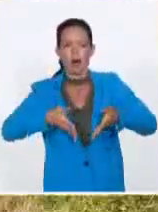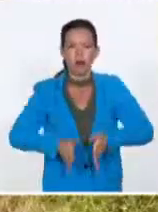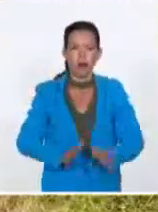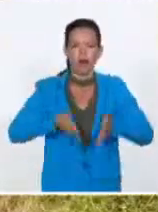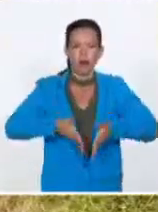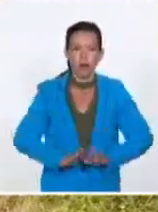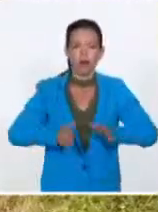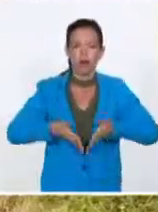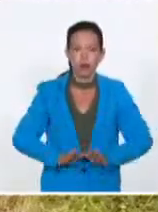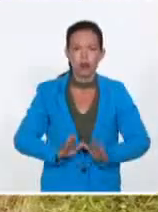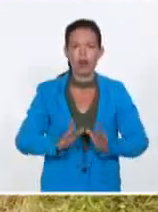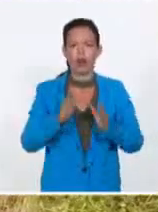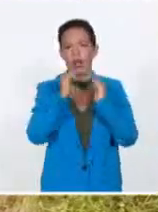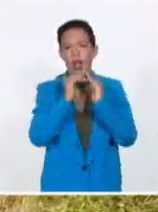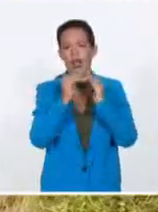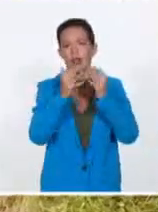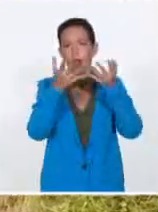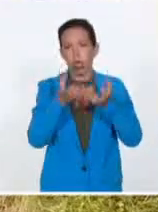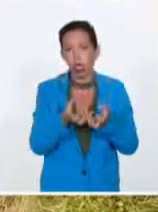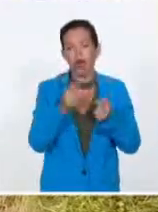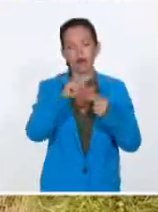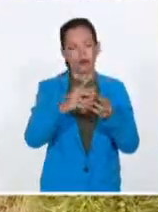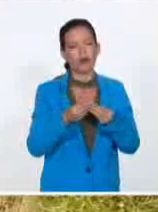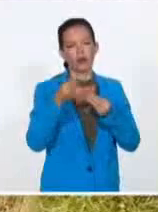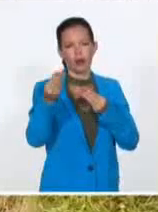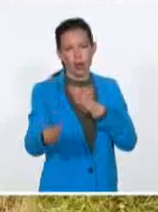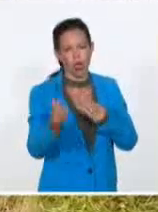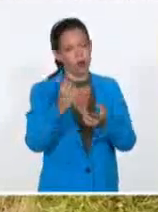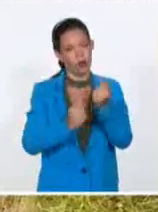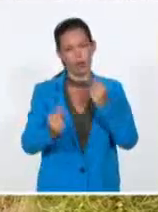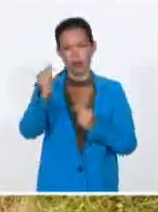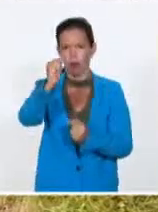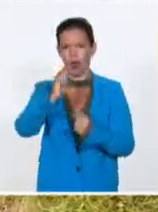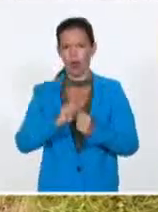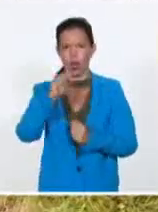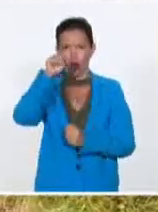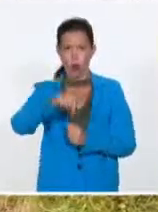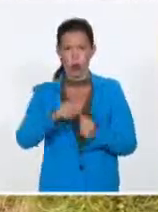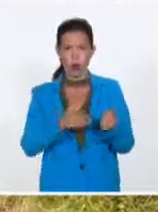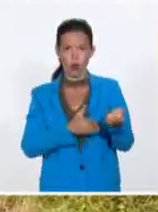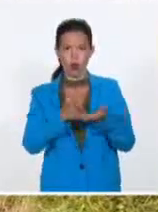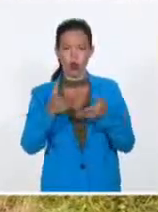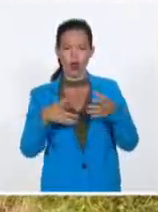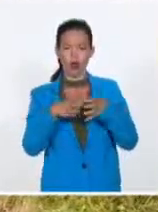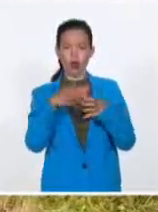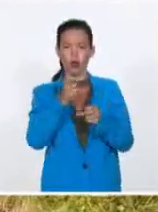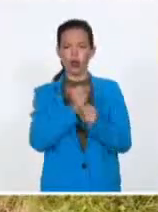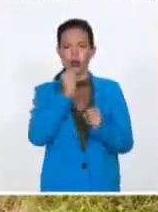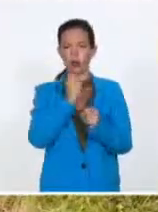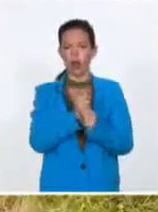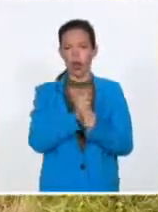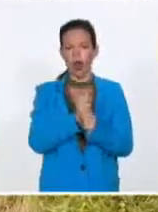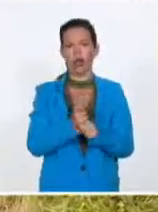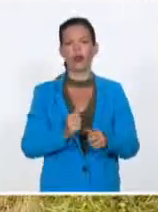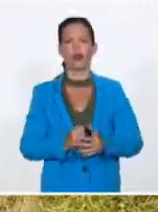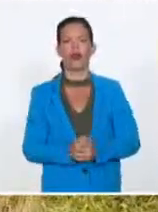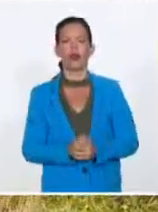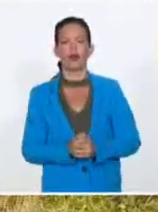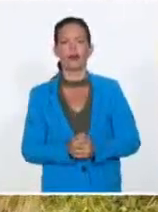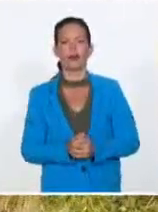Hoy estamos con un grupo de trabajadores, de factores de aquí de la